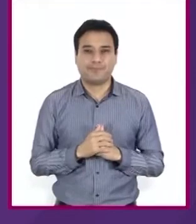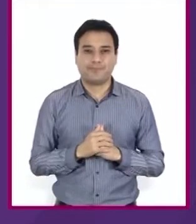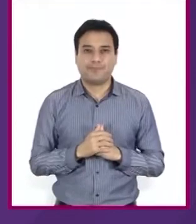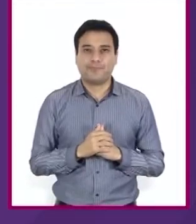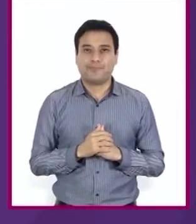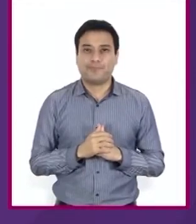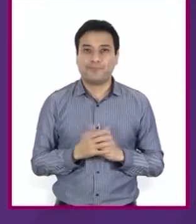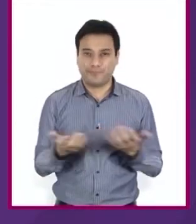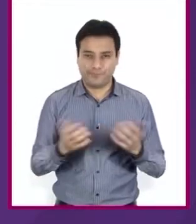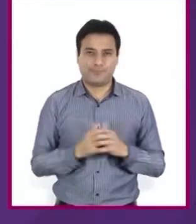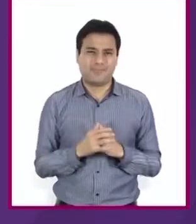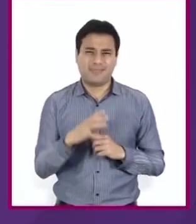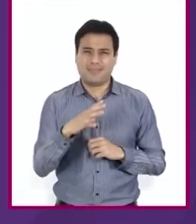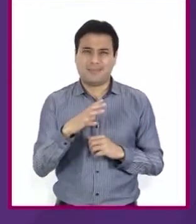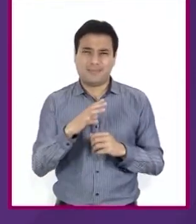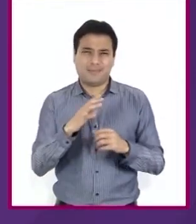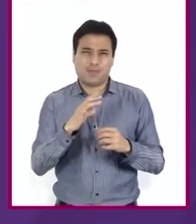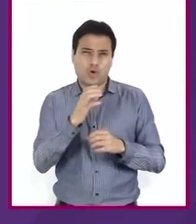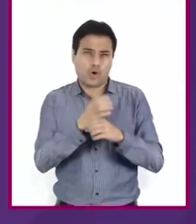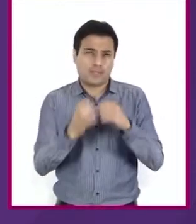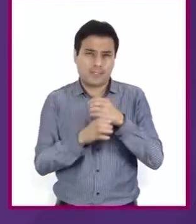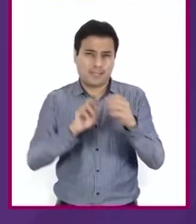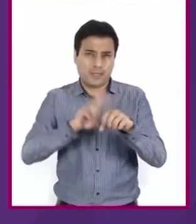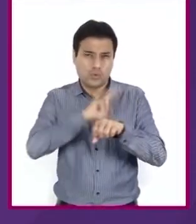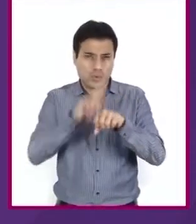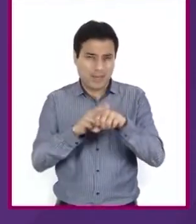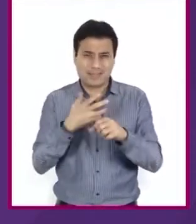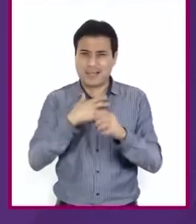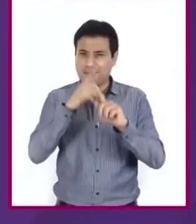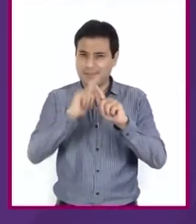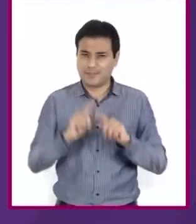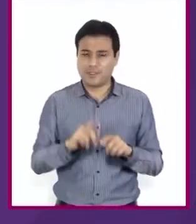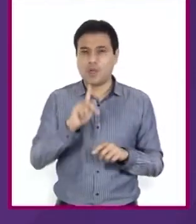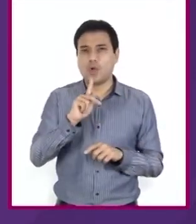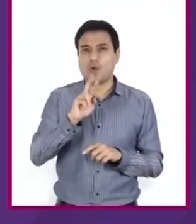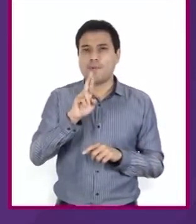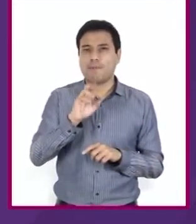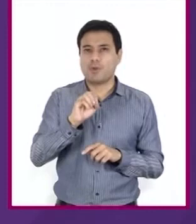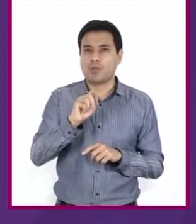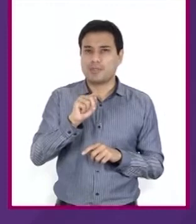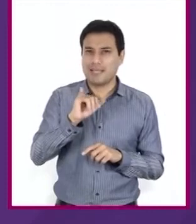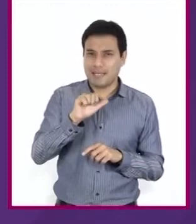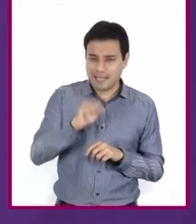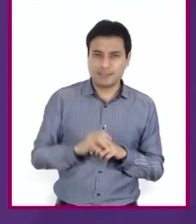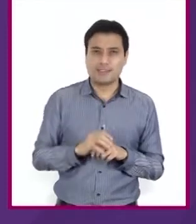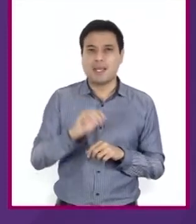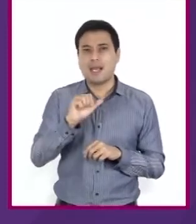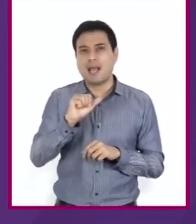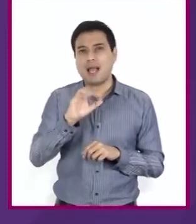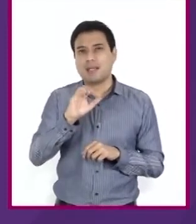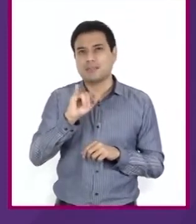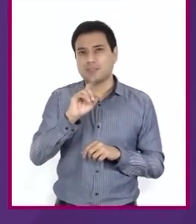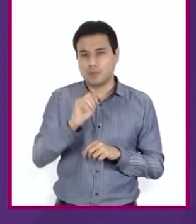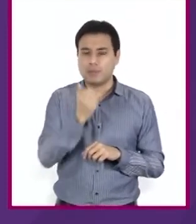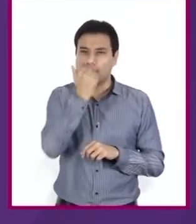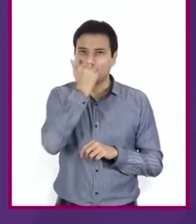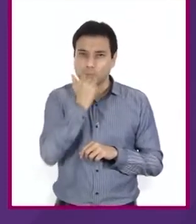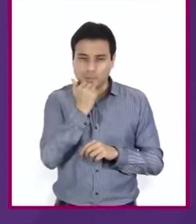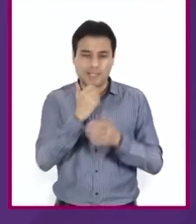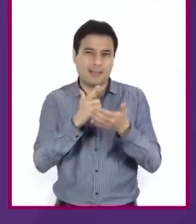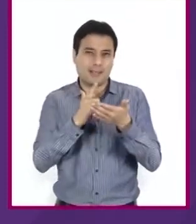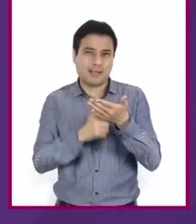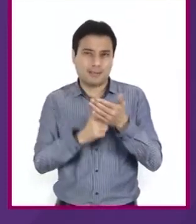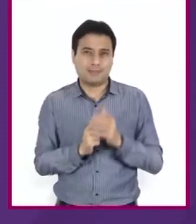compuestos orgánicos son muchísimos. Por ejemplo, las proteínas, los ácidos nucleicos, los azúcares y las grasas